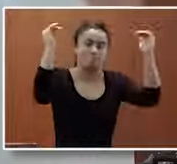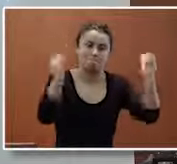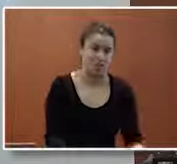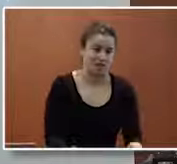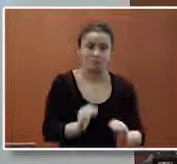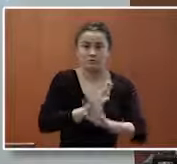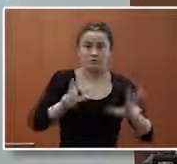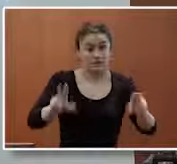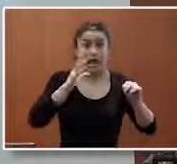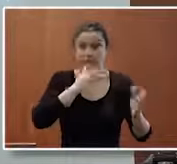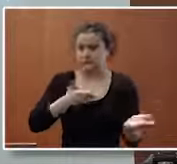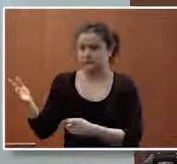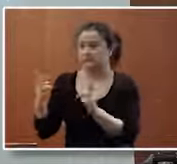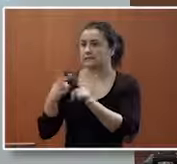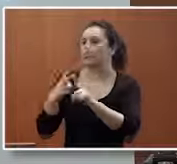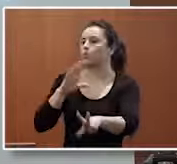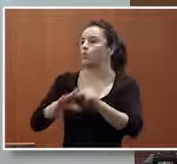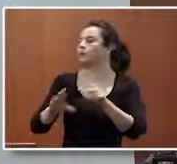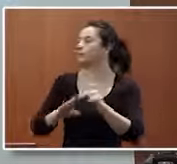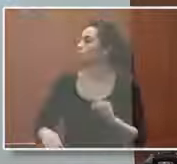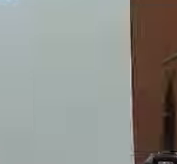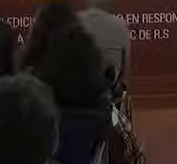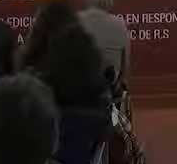termino y le damos paso al vídeo que a ver si si es este